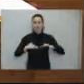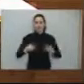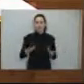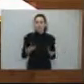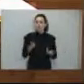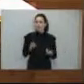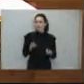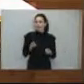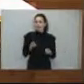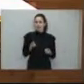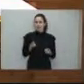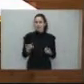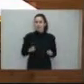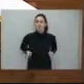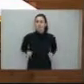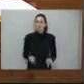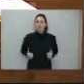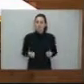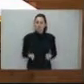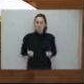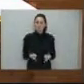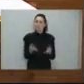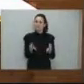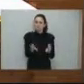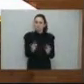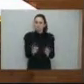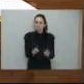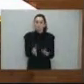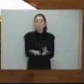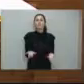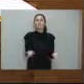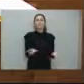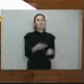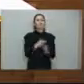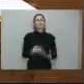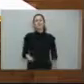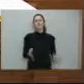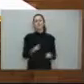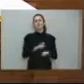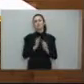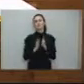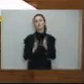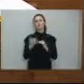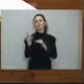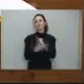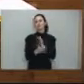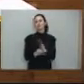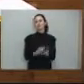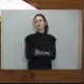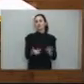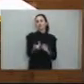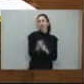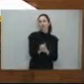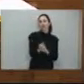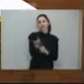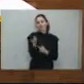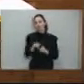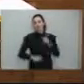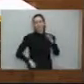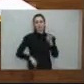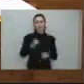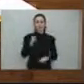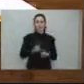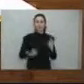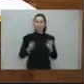más millones de euros. Todos, pero los tiempos marcan las disponibilidades.